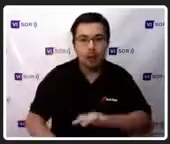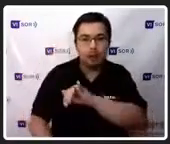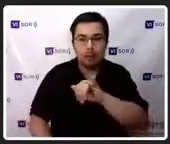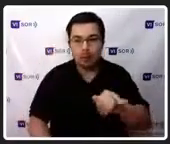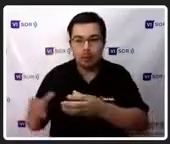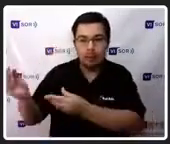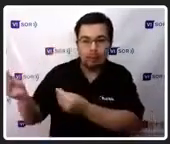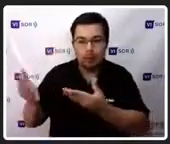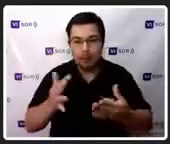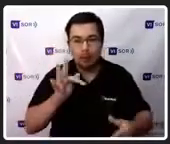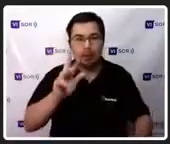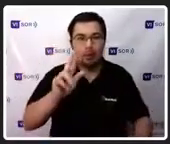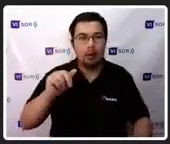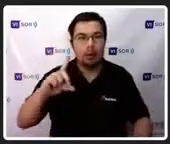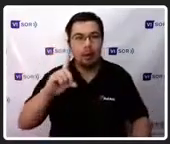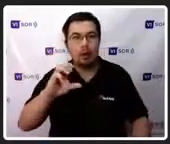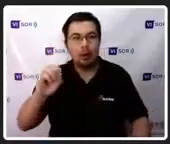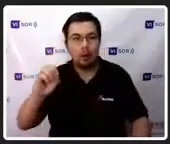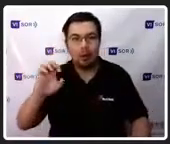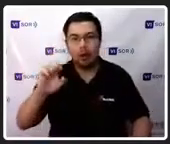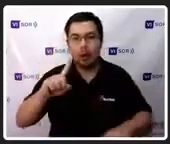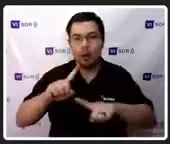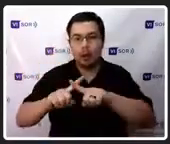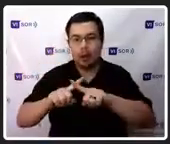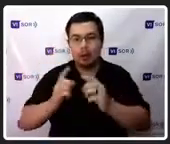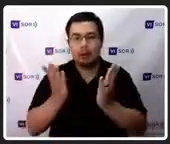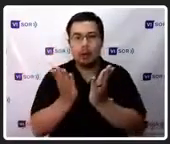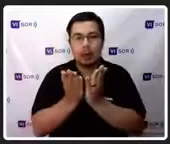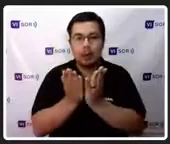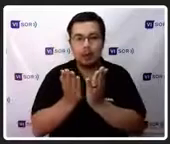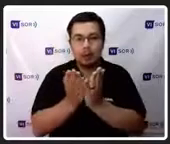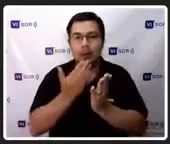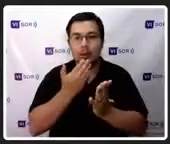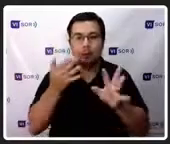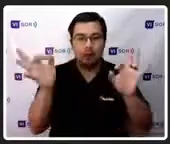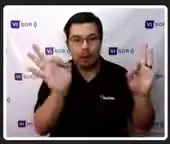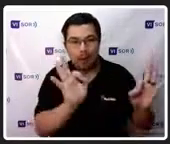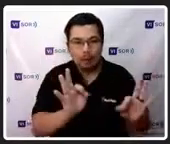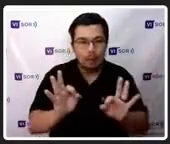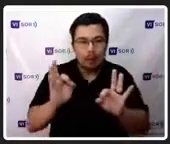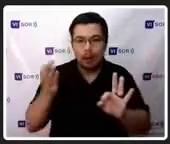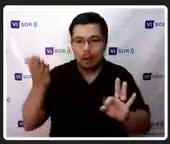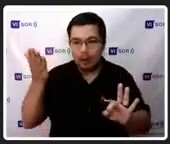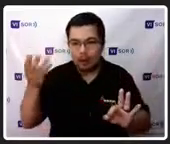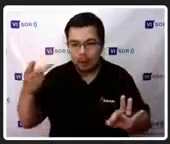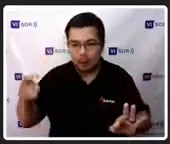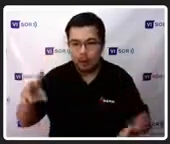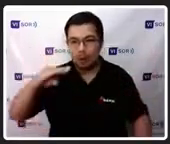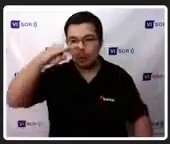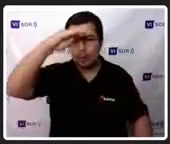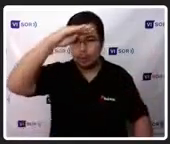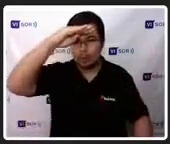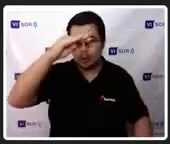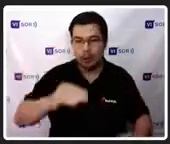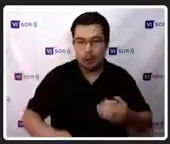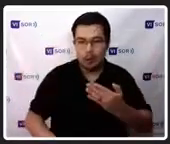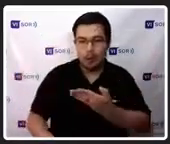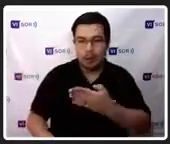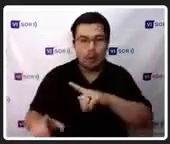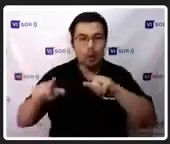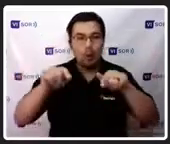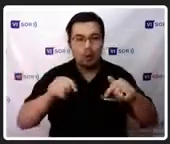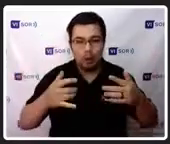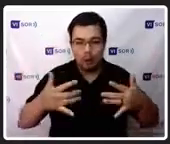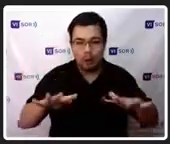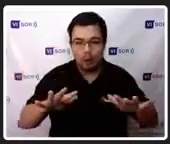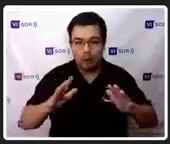exalumno que también les va a contar de su experiencia de estudiar en Duoc y también de lo que hoy día le está haciendo, que está haciendo muchas cosas